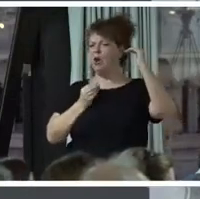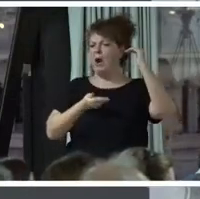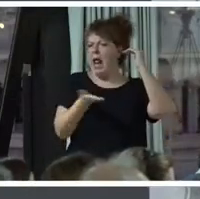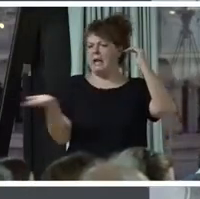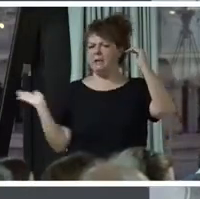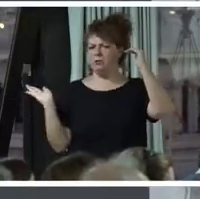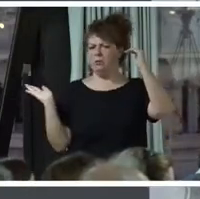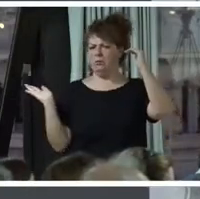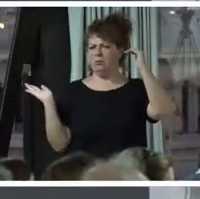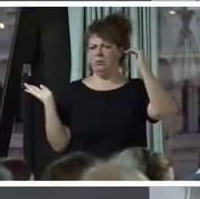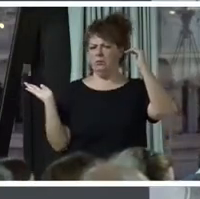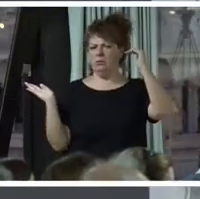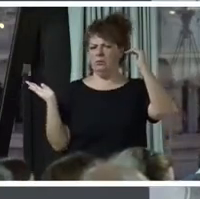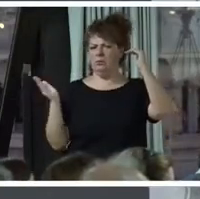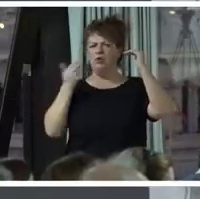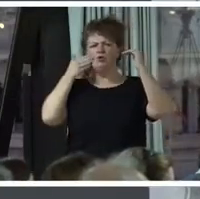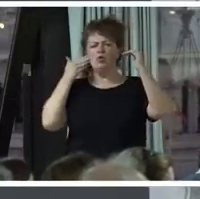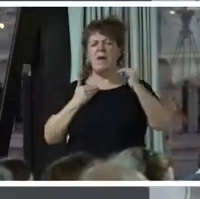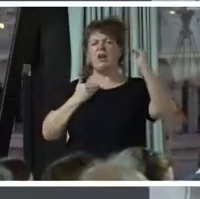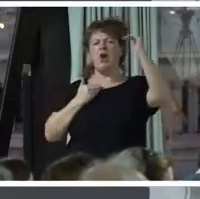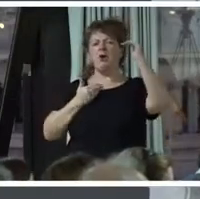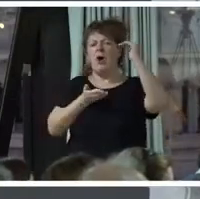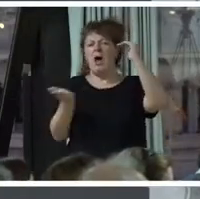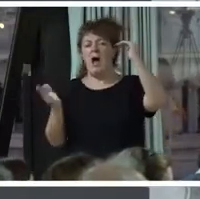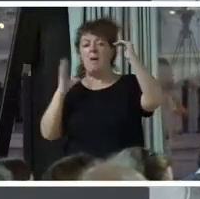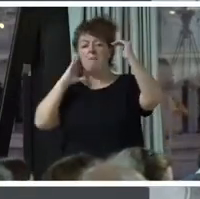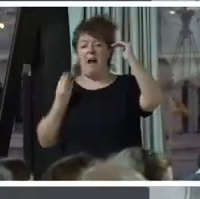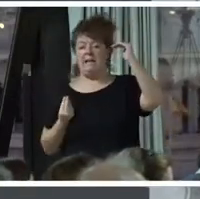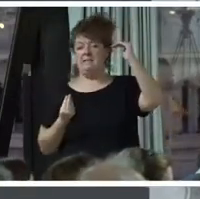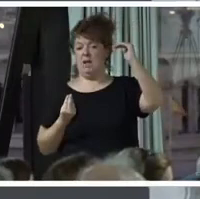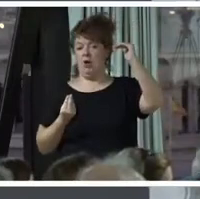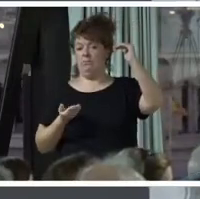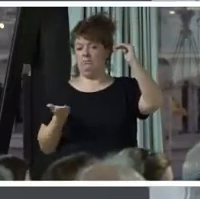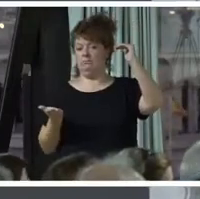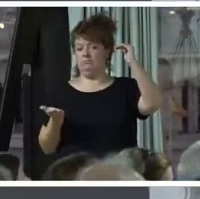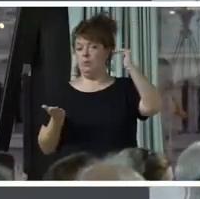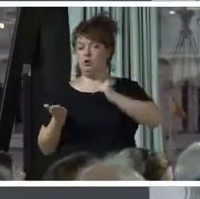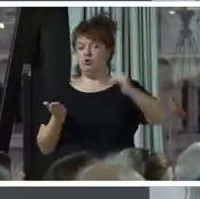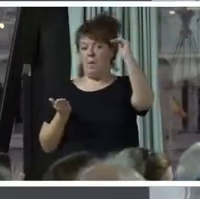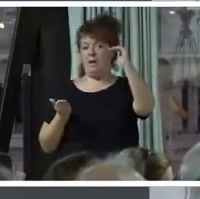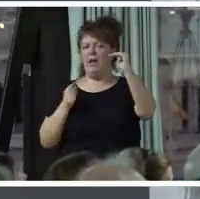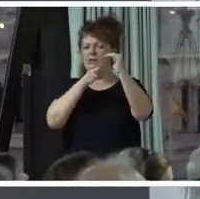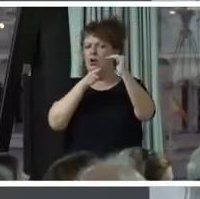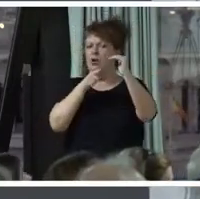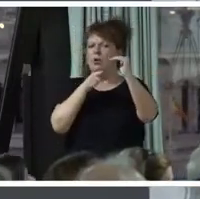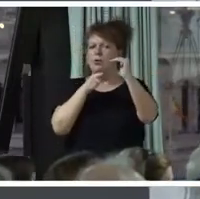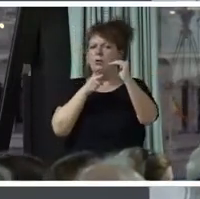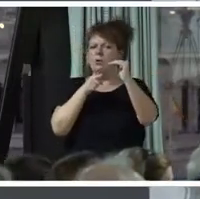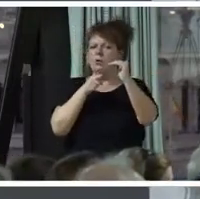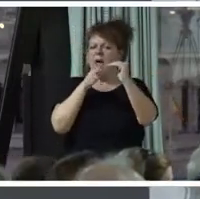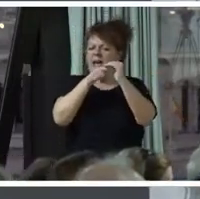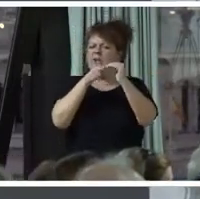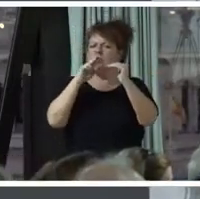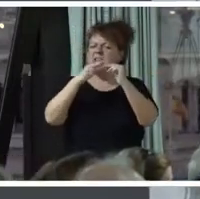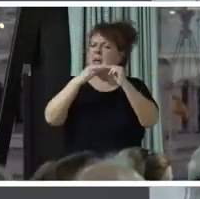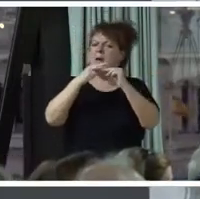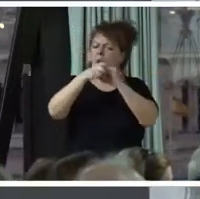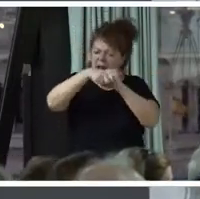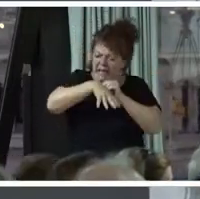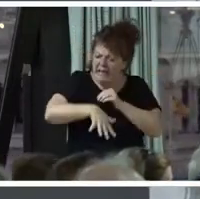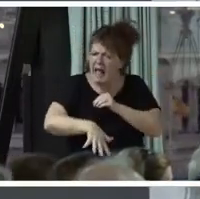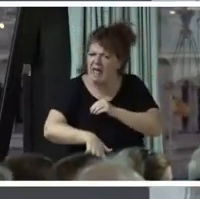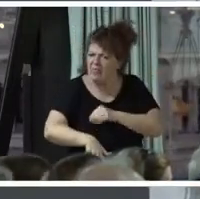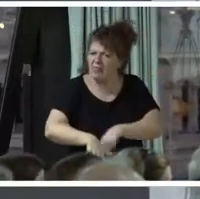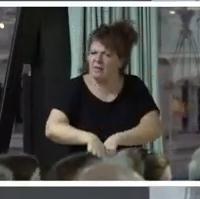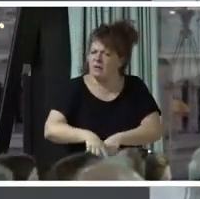resto y superior en concreto en este caso al pueblo de Palestina esa raíz es profunda y creo que